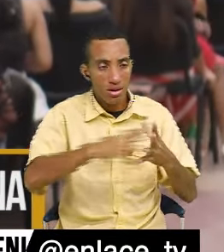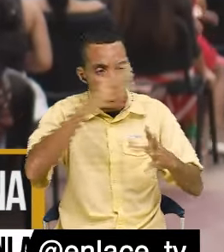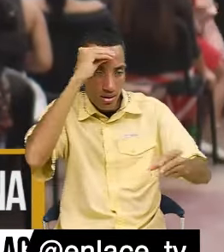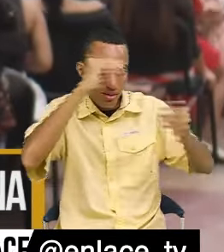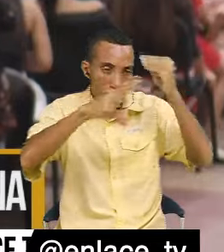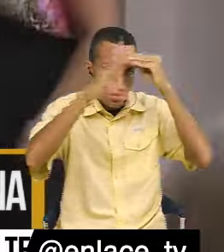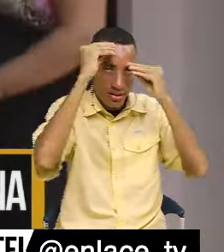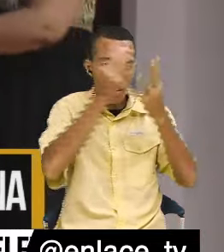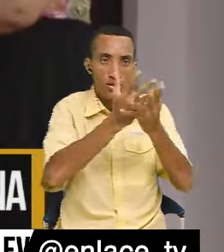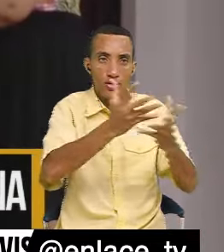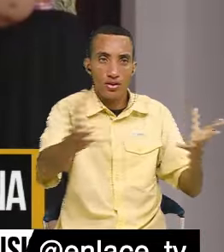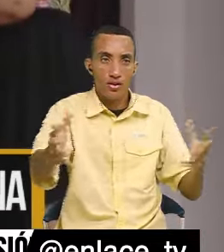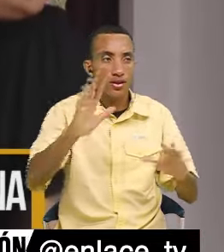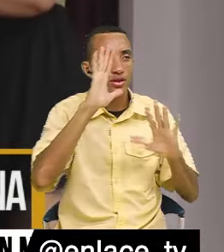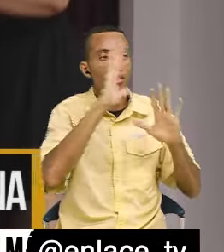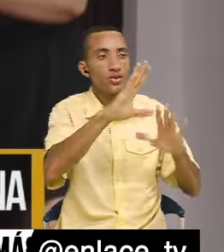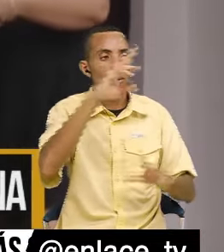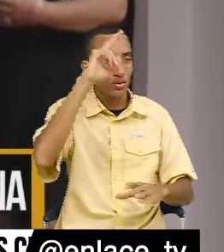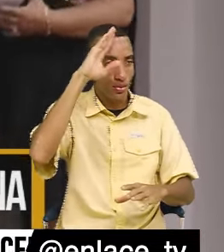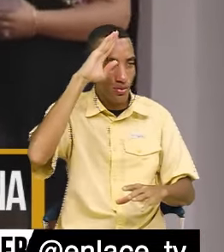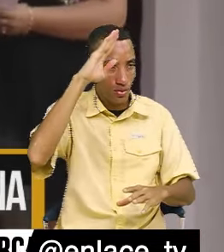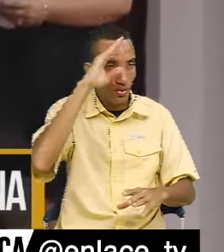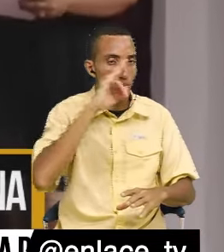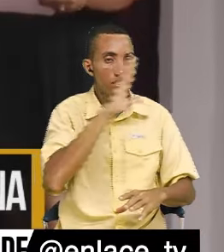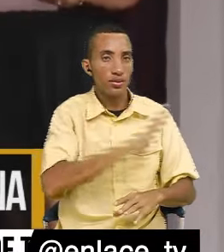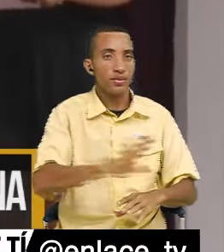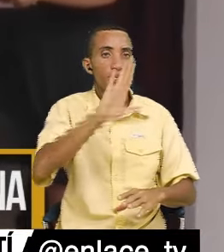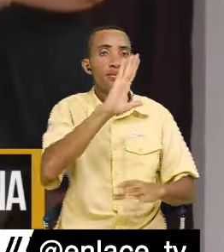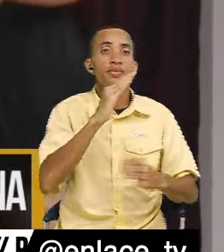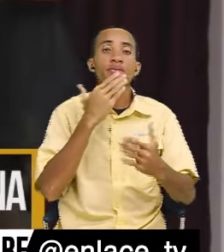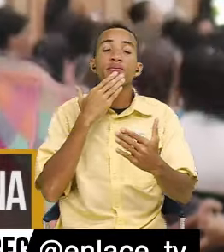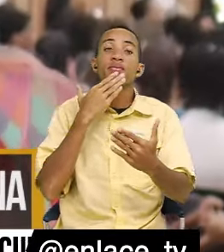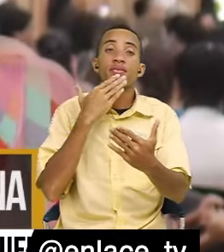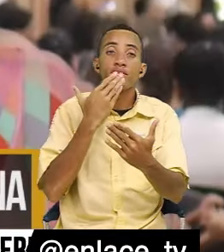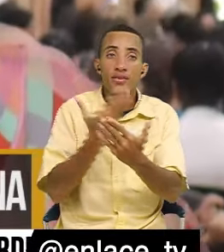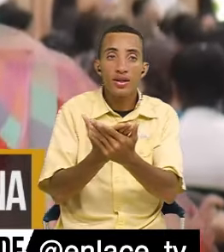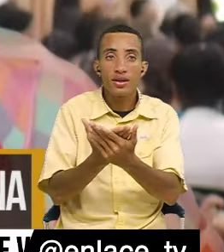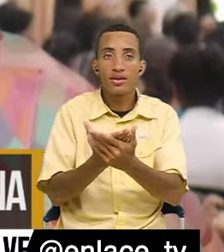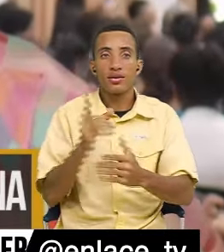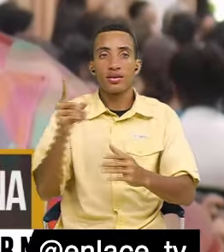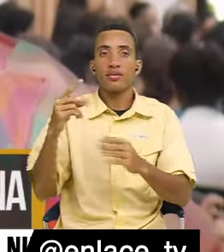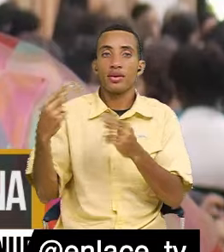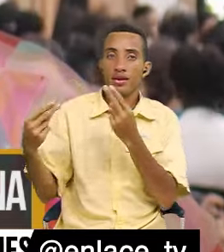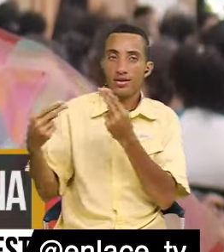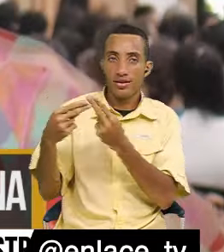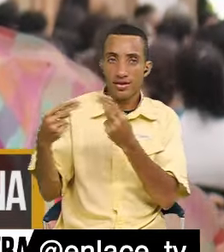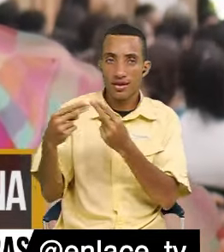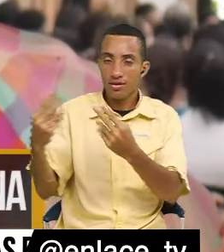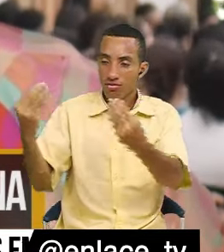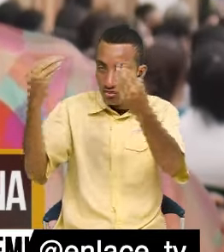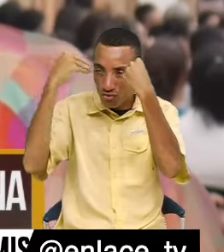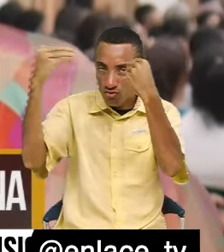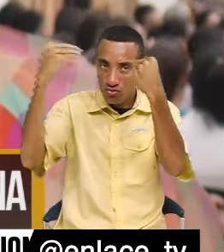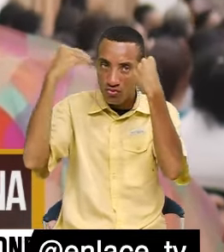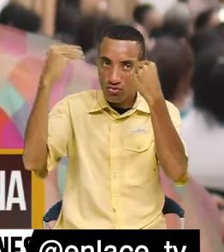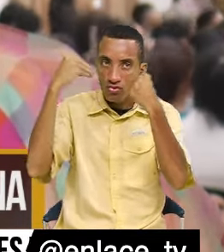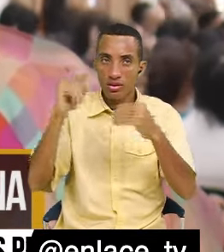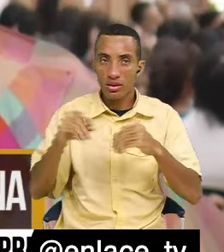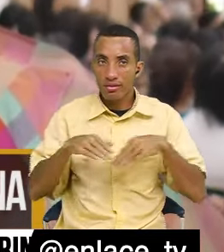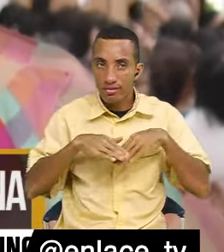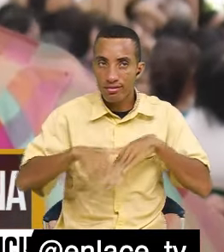cosas de la Policía Nacional. Pues le agradezco a la policía por intermedio del SENA que nos capacitaron en la parte de